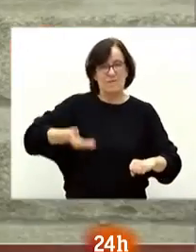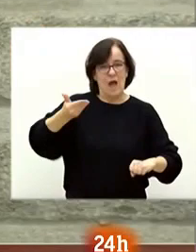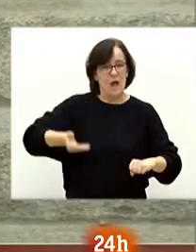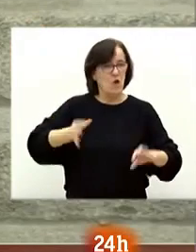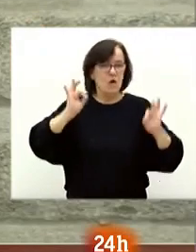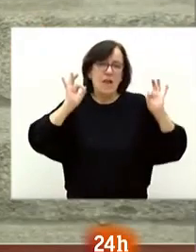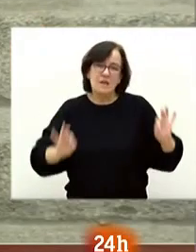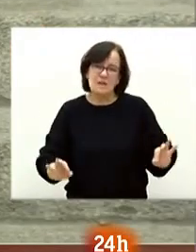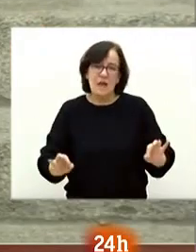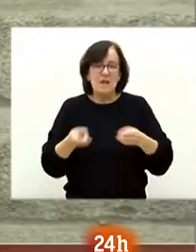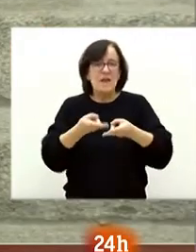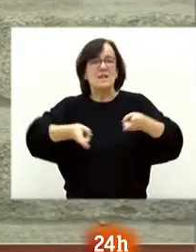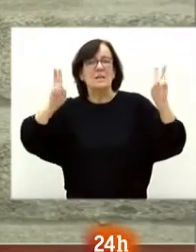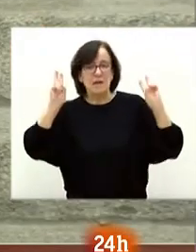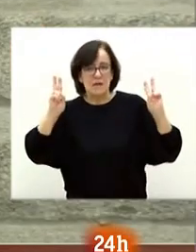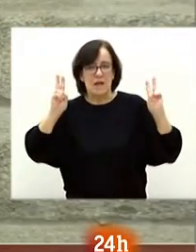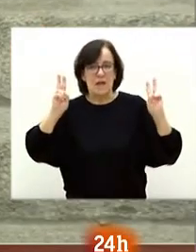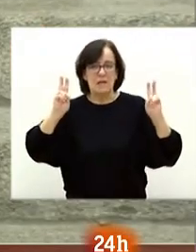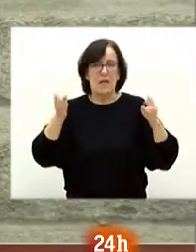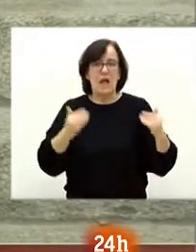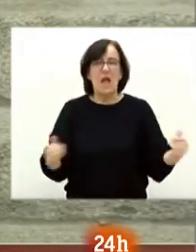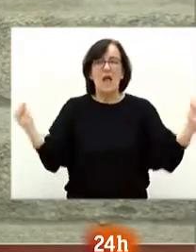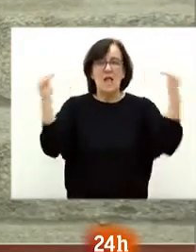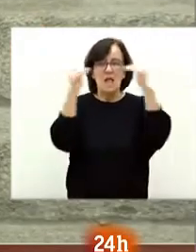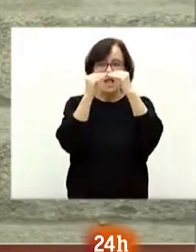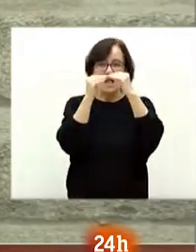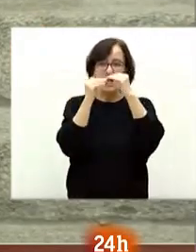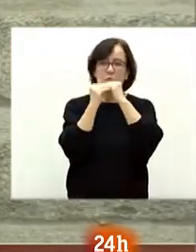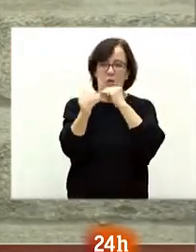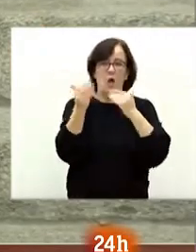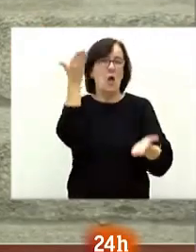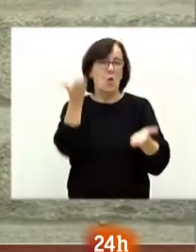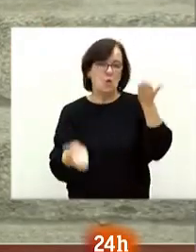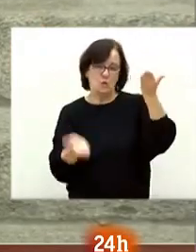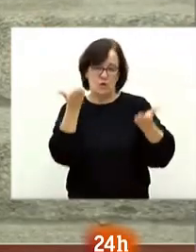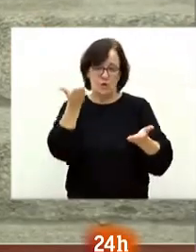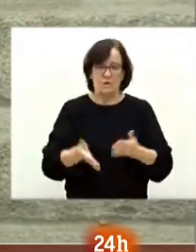cardinales de libertad, igualdad y justicia.